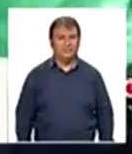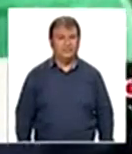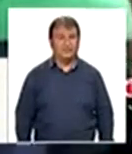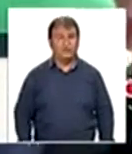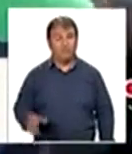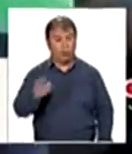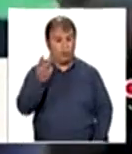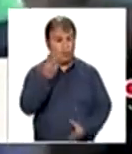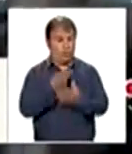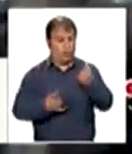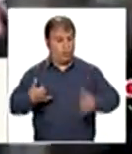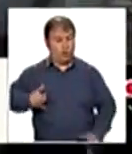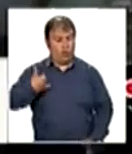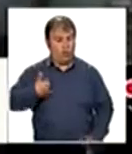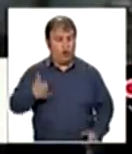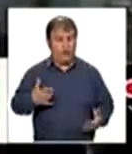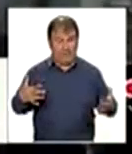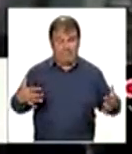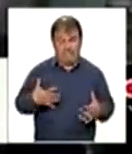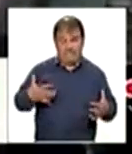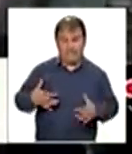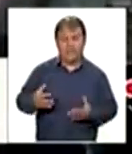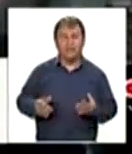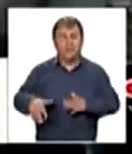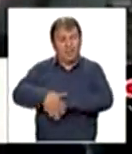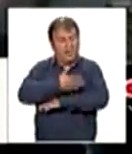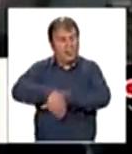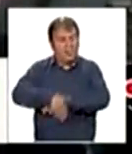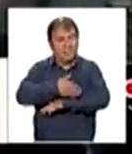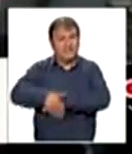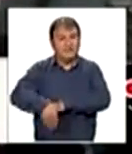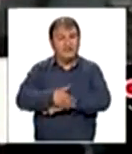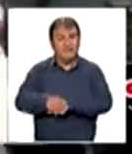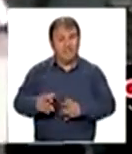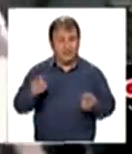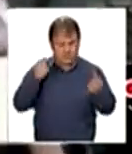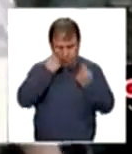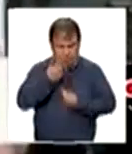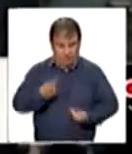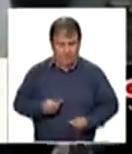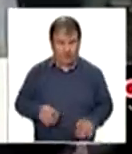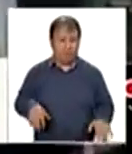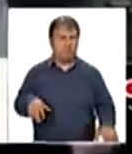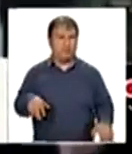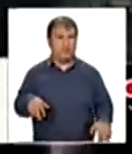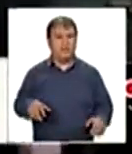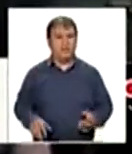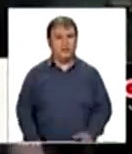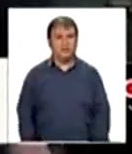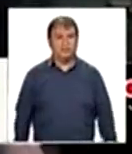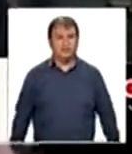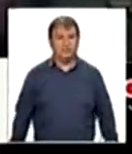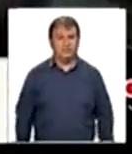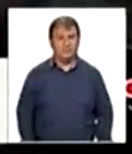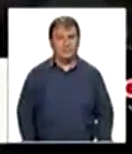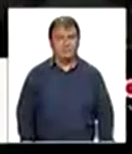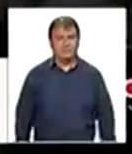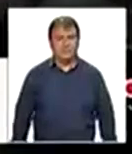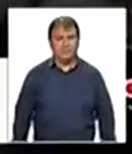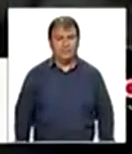Un par de jóvenes sembraron el terror en plena vía pública al disfrazarse de maniquíes.